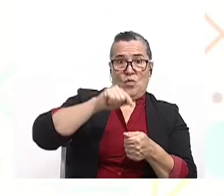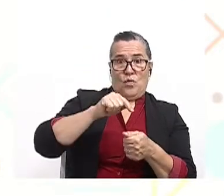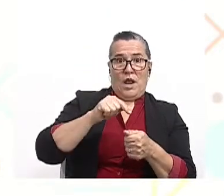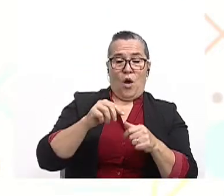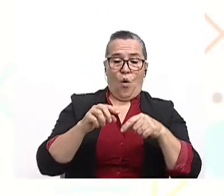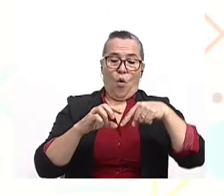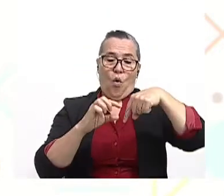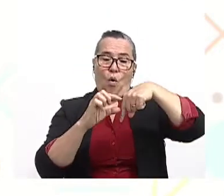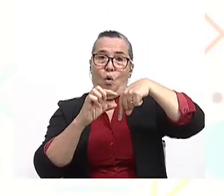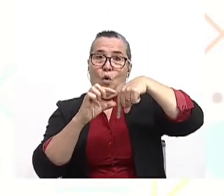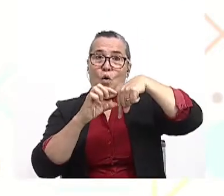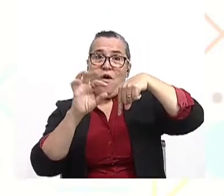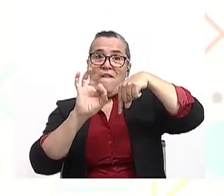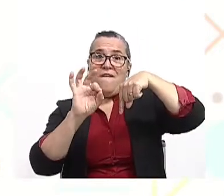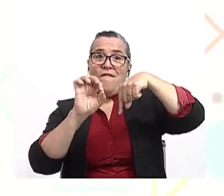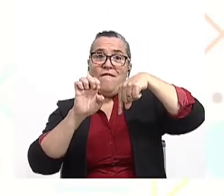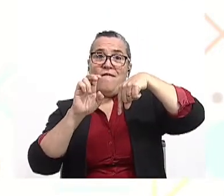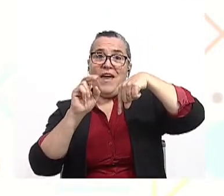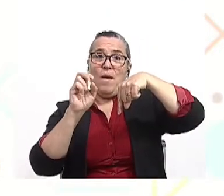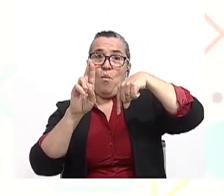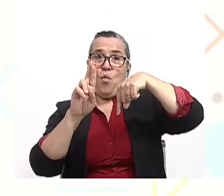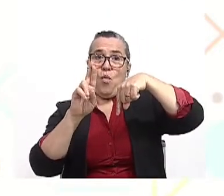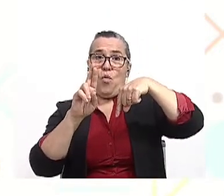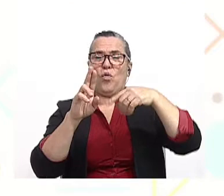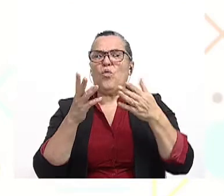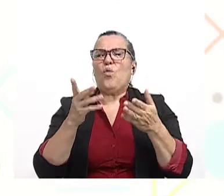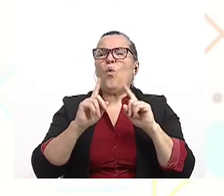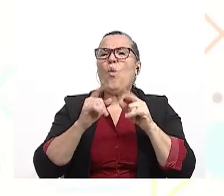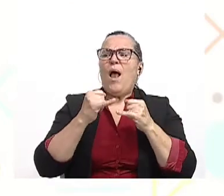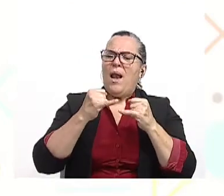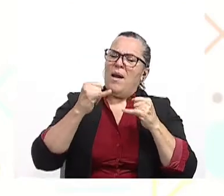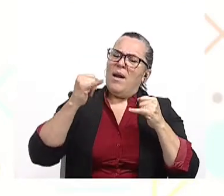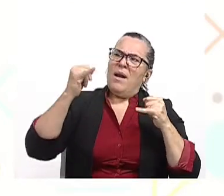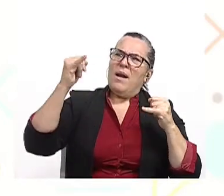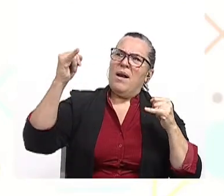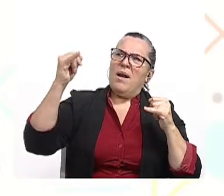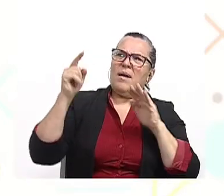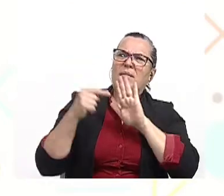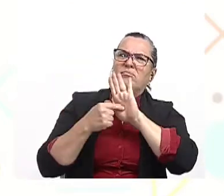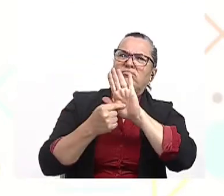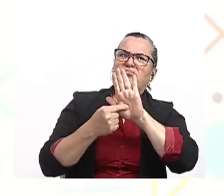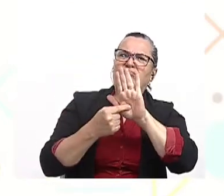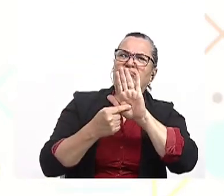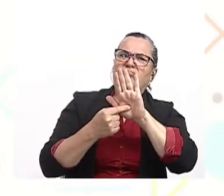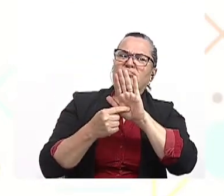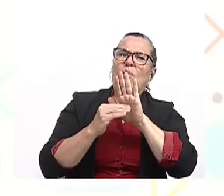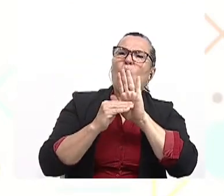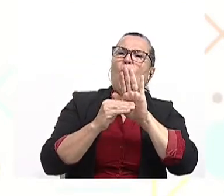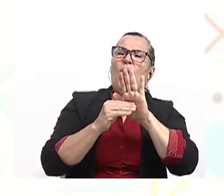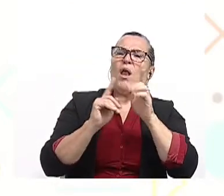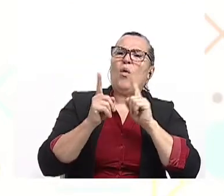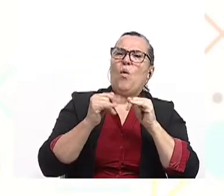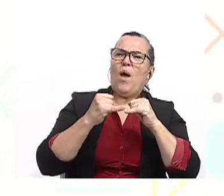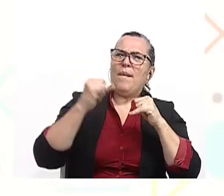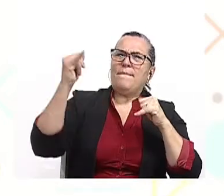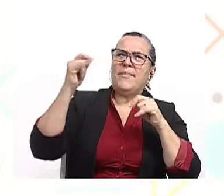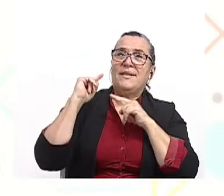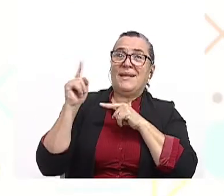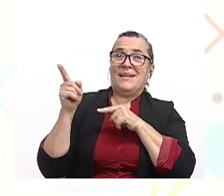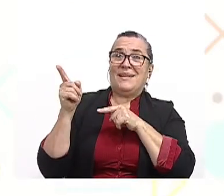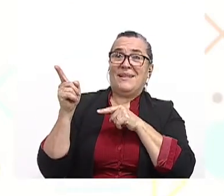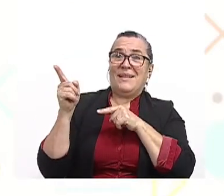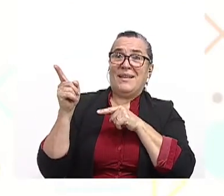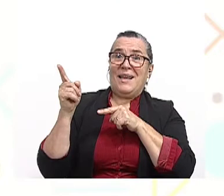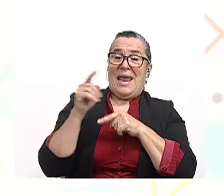fémur, observemos. ¿Cuál es la pendiente en este modelo? ¿Cuál va a ser la pendiente? Observemos que la